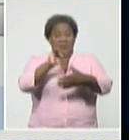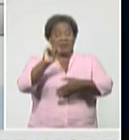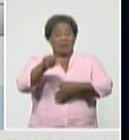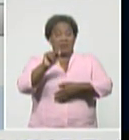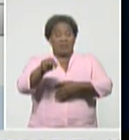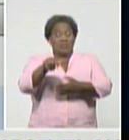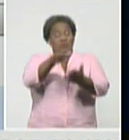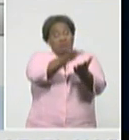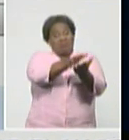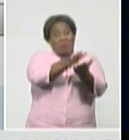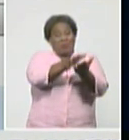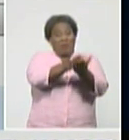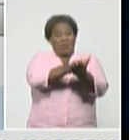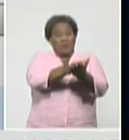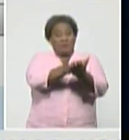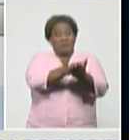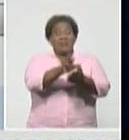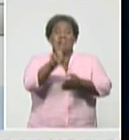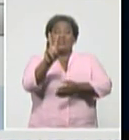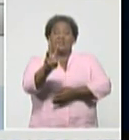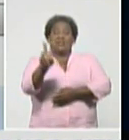acumulen